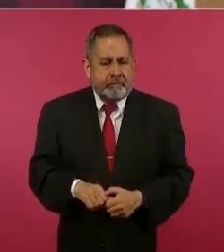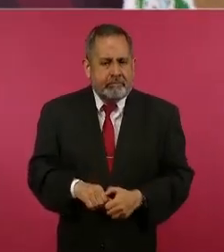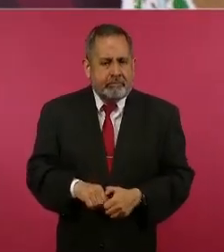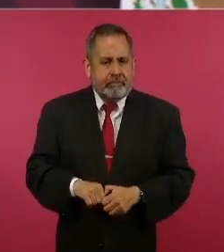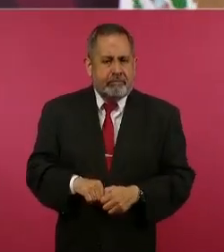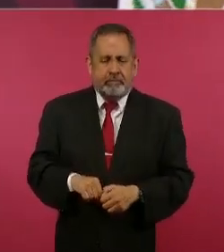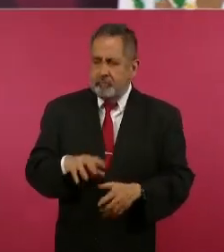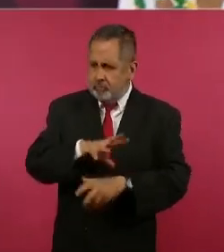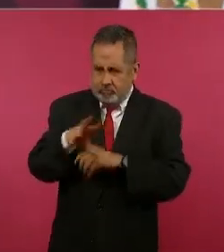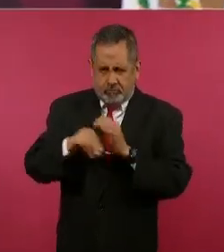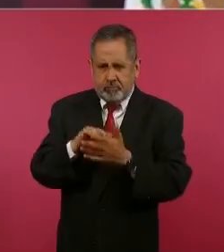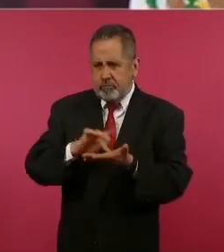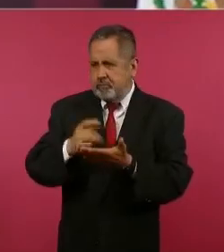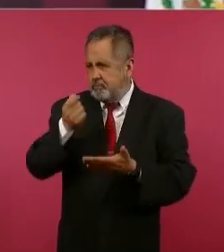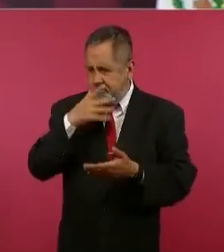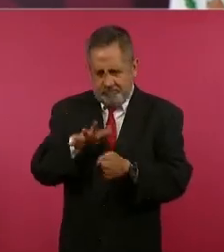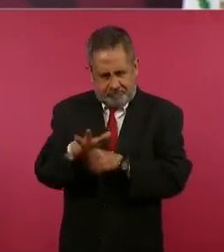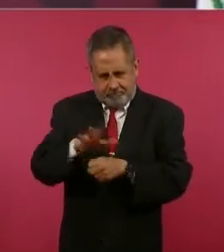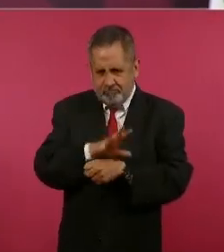todos sus medicamentos,